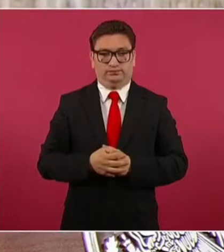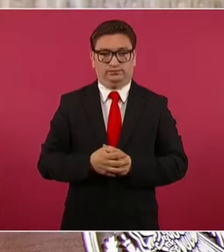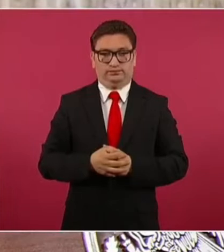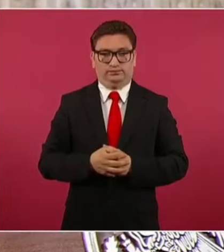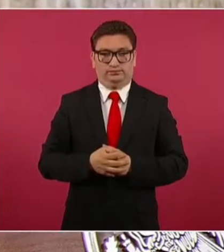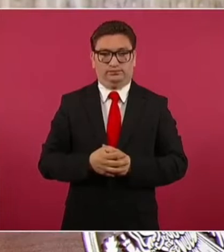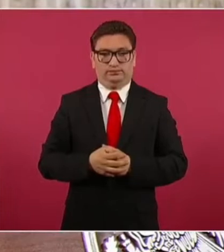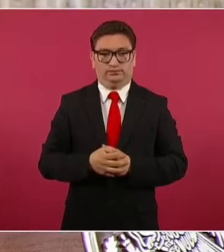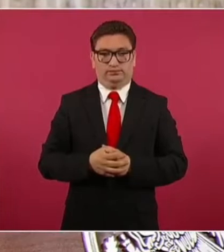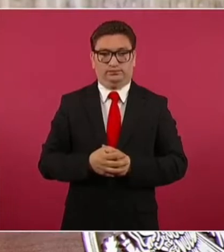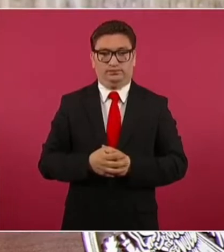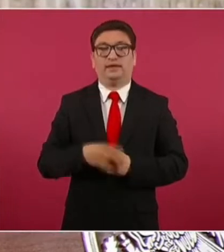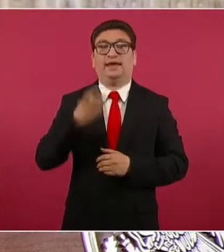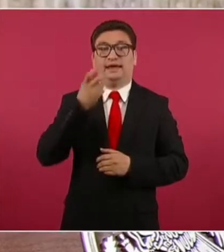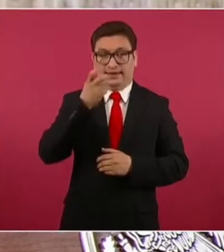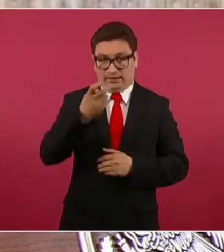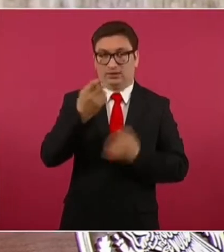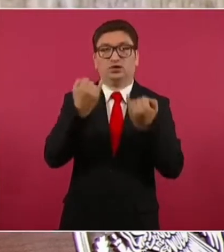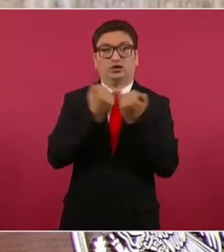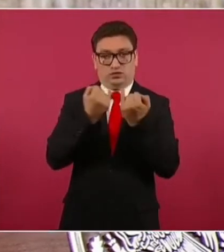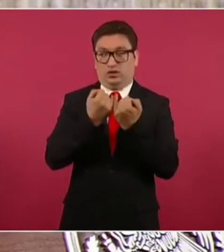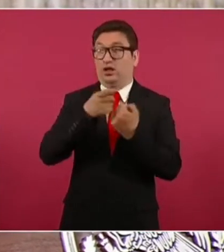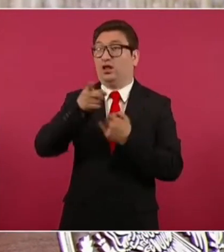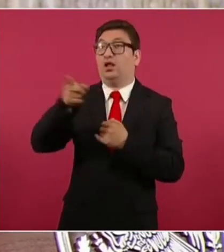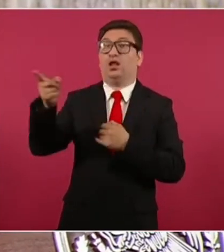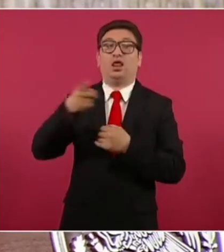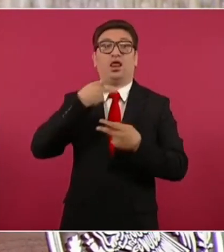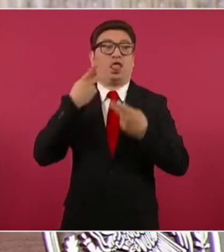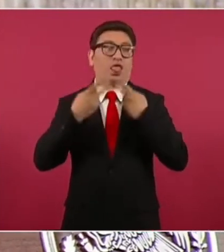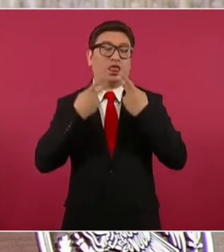Eso también para los que hablaban de,